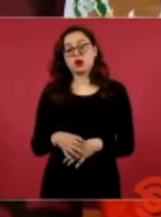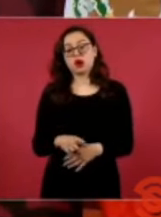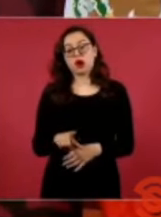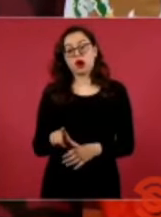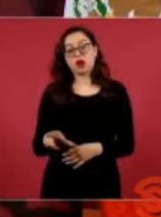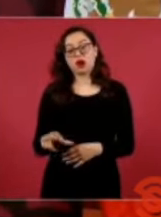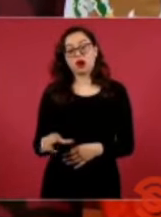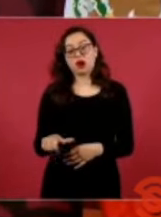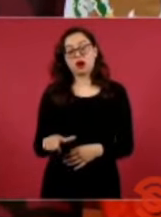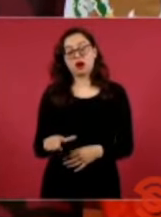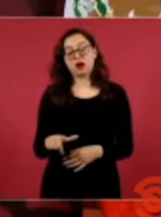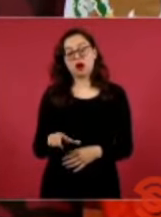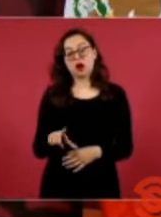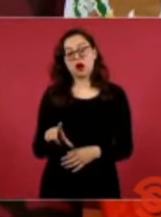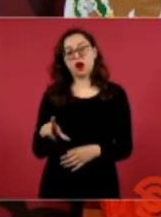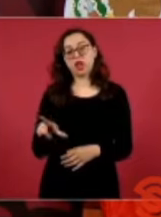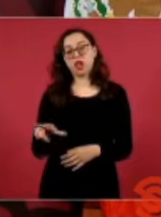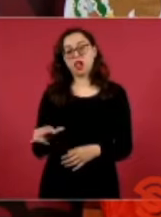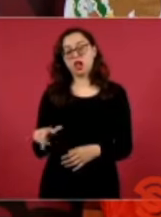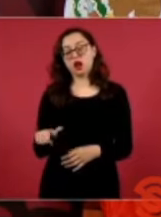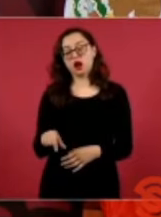que no ayuda